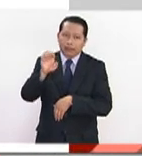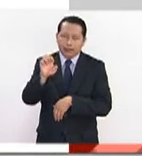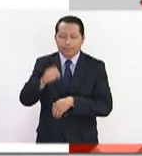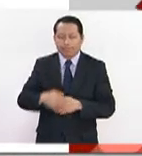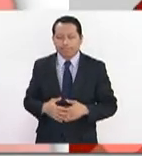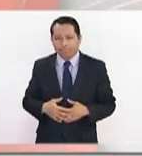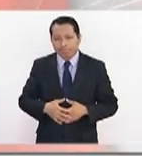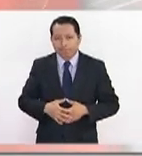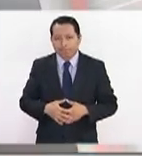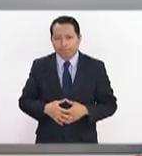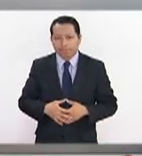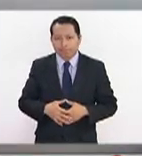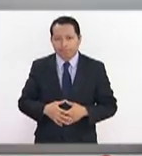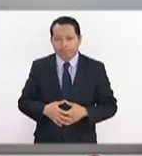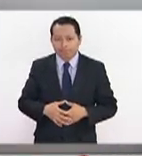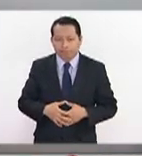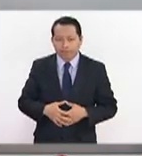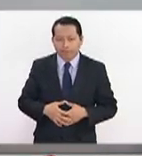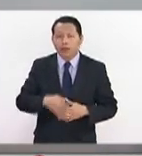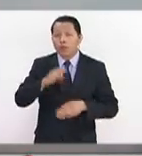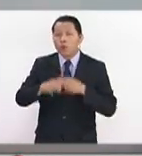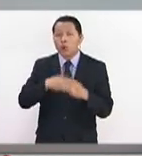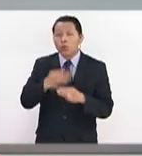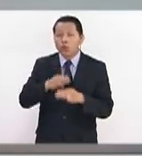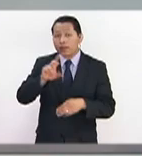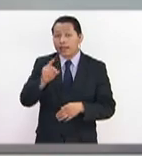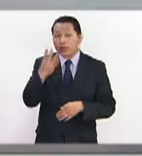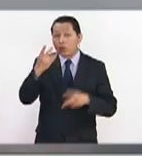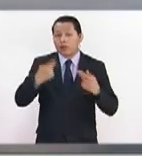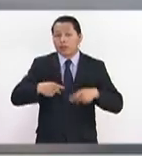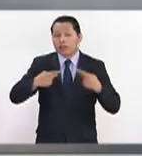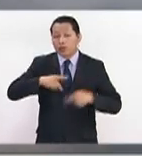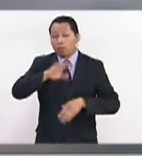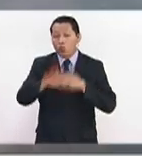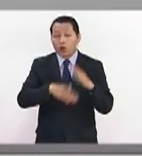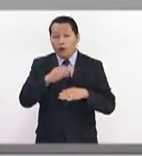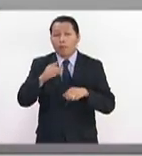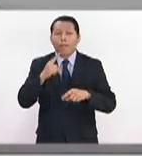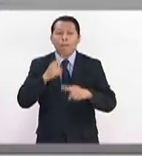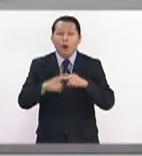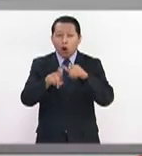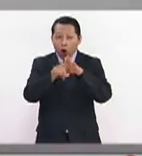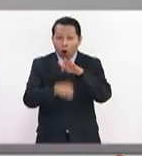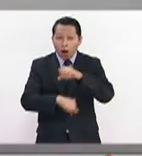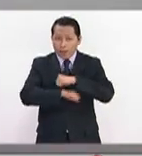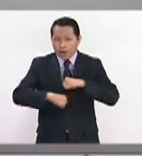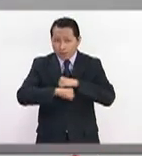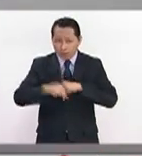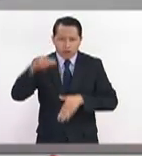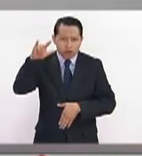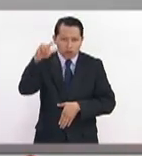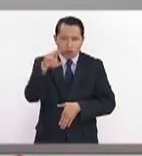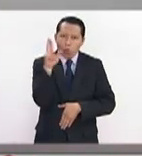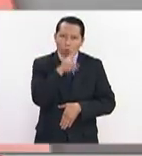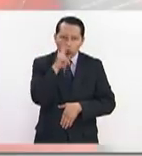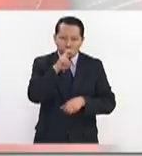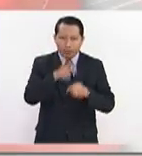Exteriores. En el mundo, 34 personas murieron por un bombardeo de aviones rusos en Siria.